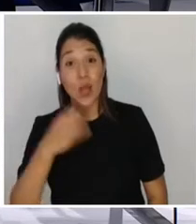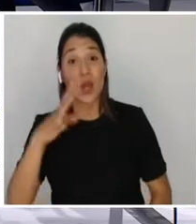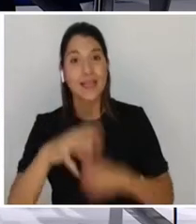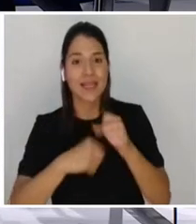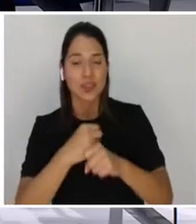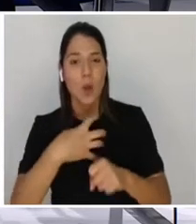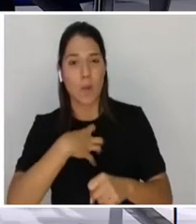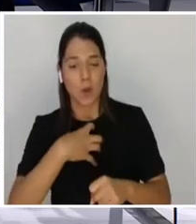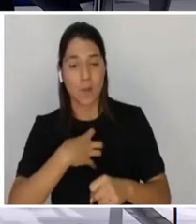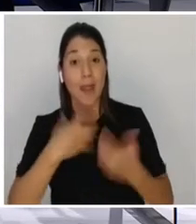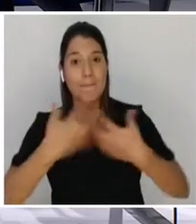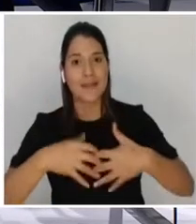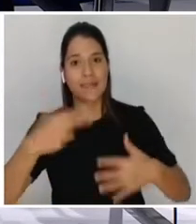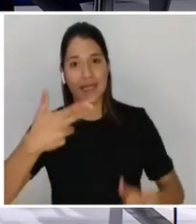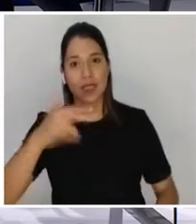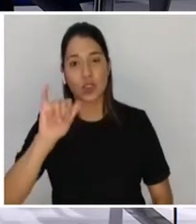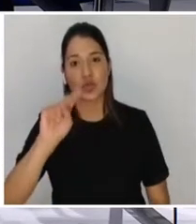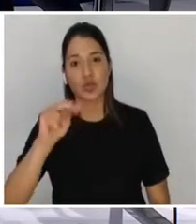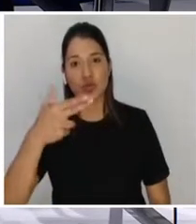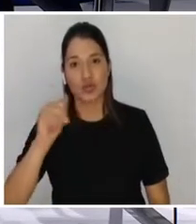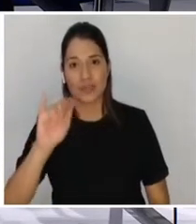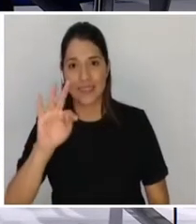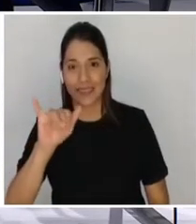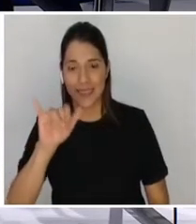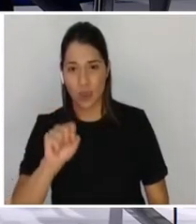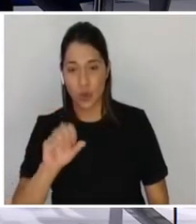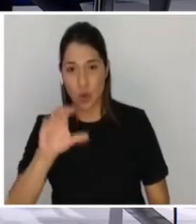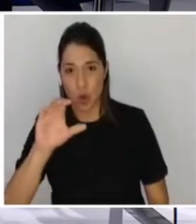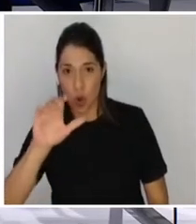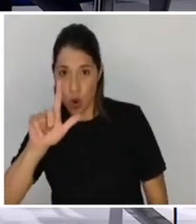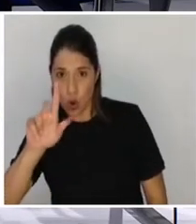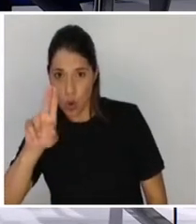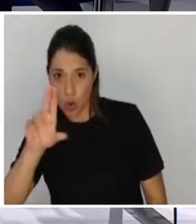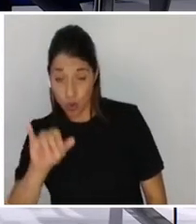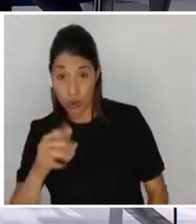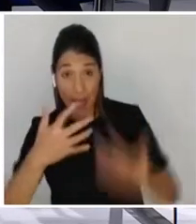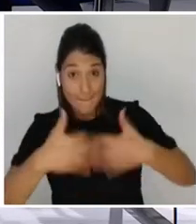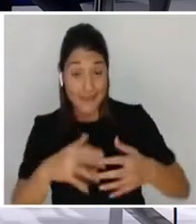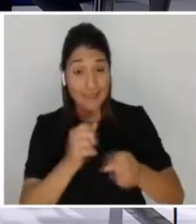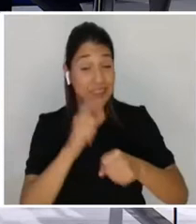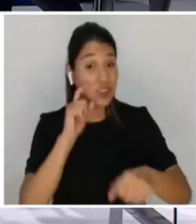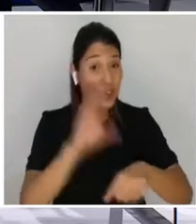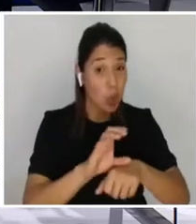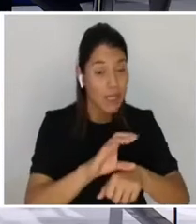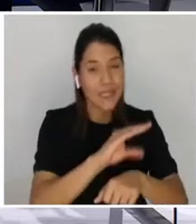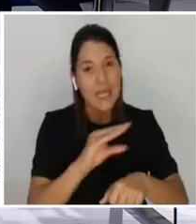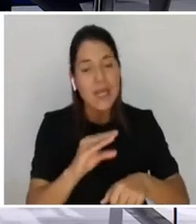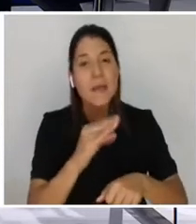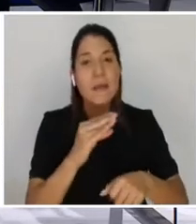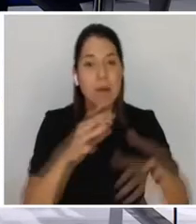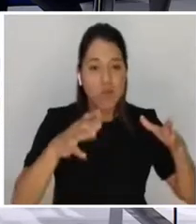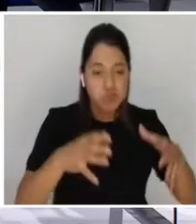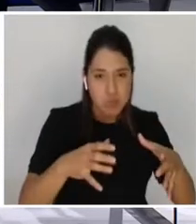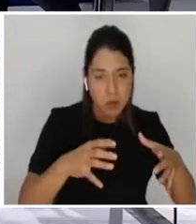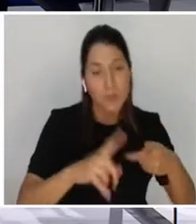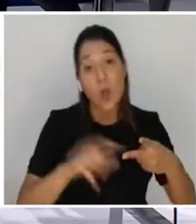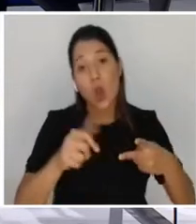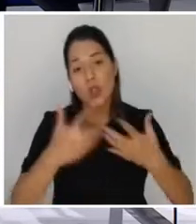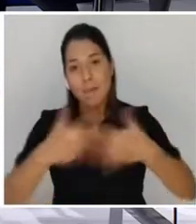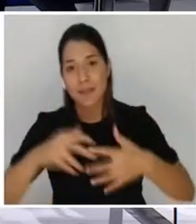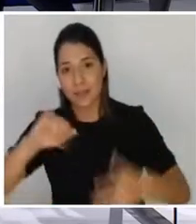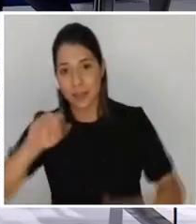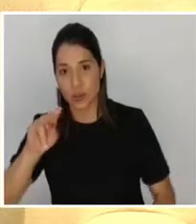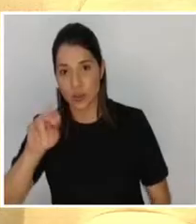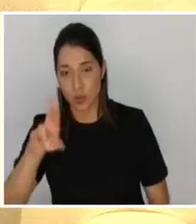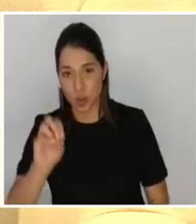una empresa que se encarga de una empresa de chocolatería y pastelería, y tengo otra empresa que se llama Junior PMSR, donde capacito a niños,